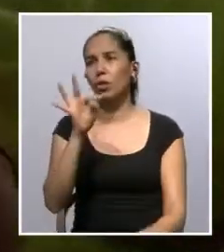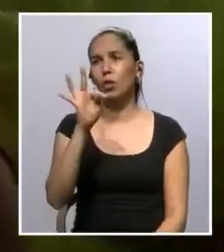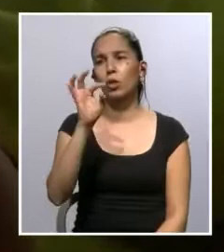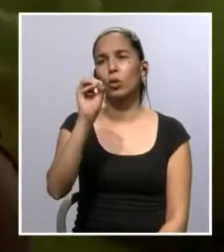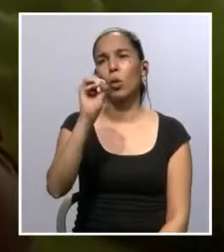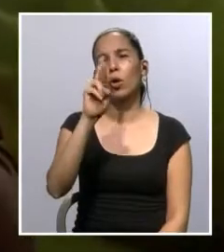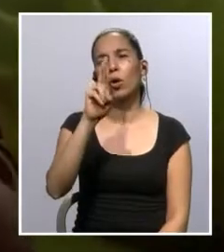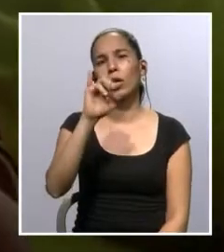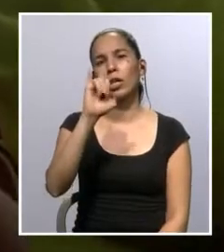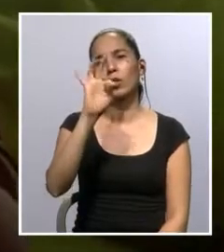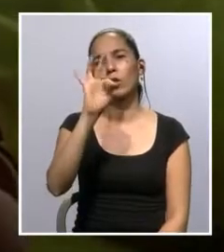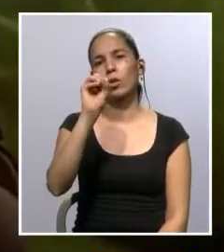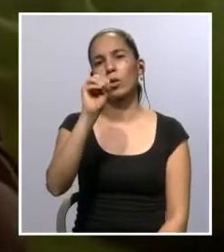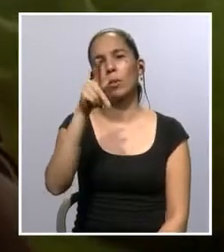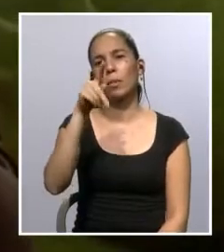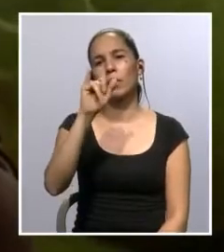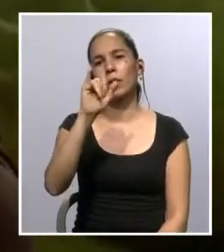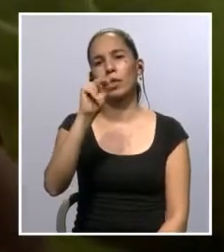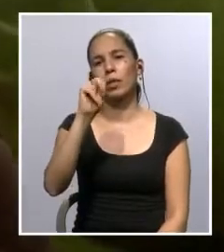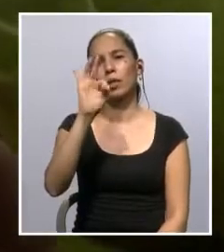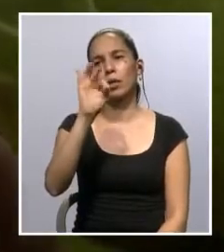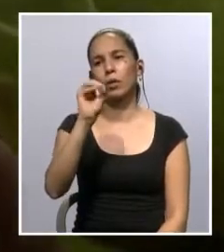Pinto.